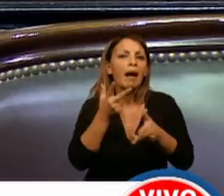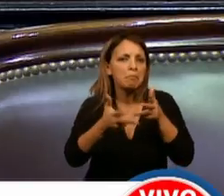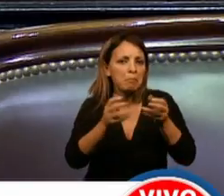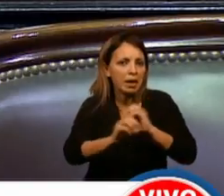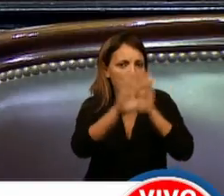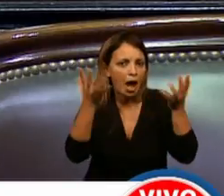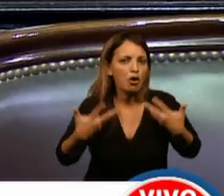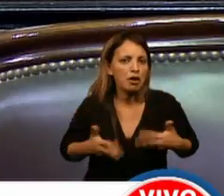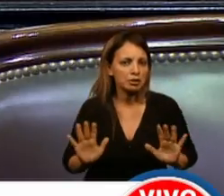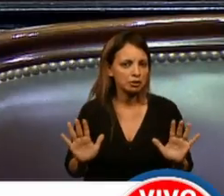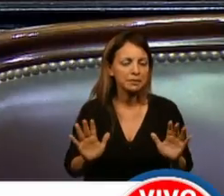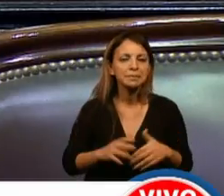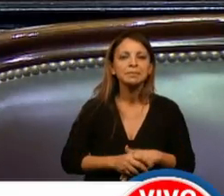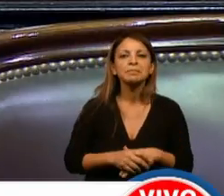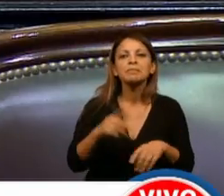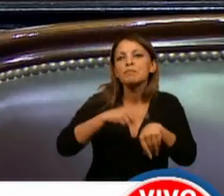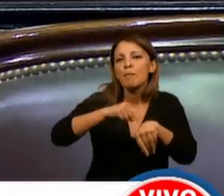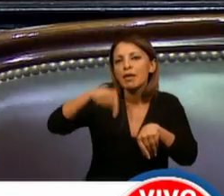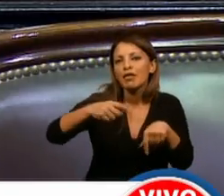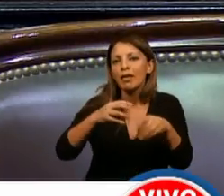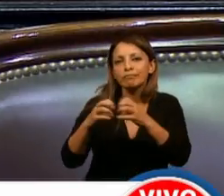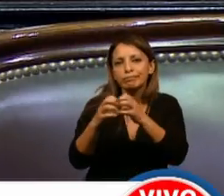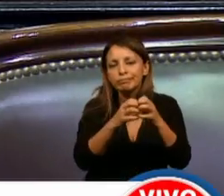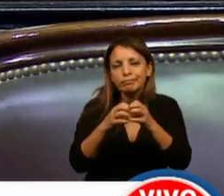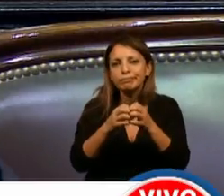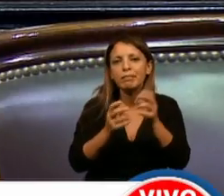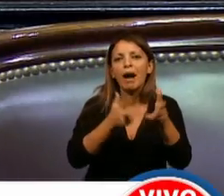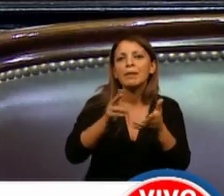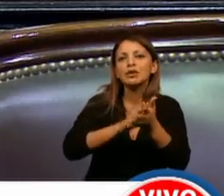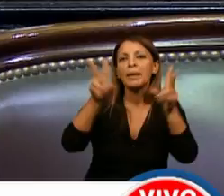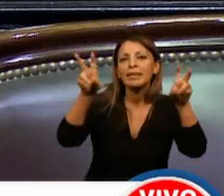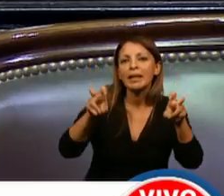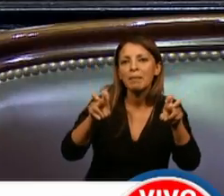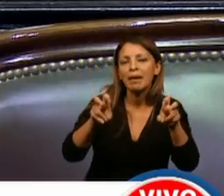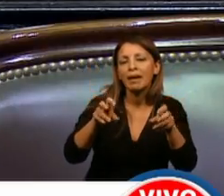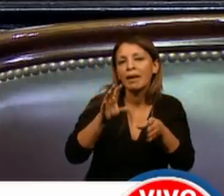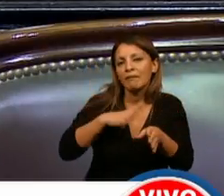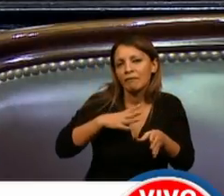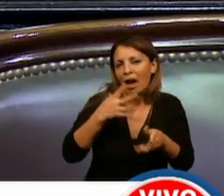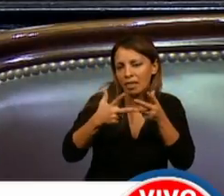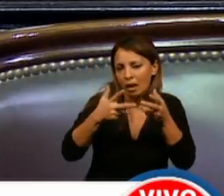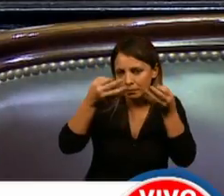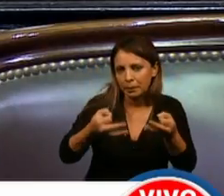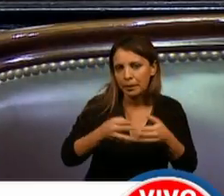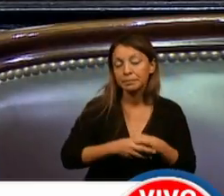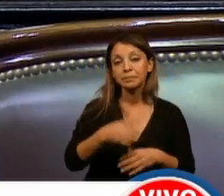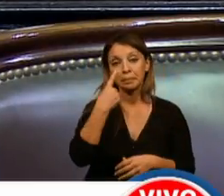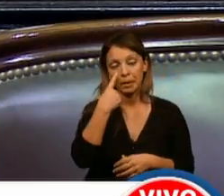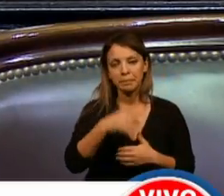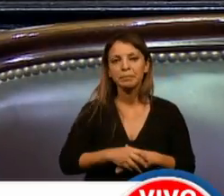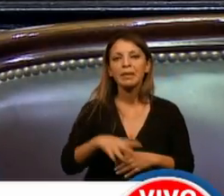honesto a la hora de debatir y de instalar los temas que son materias pendientes de congresos miren en el año